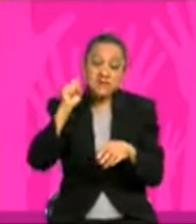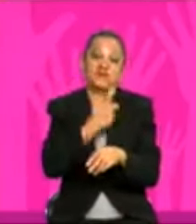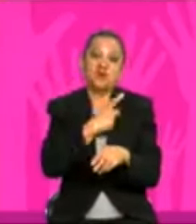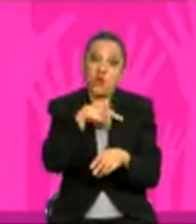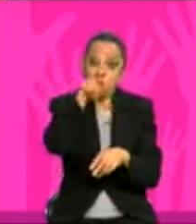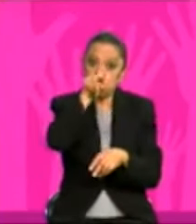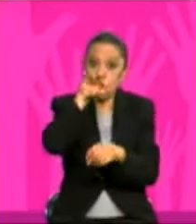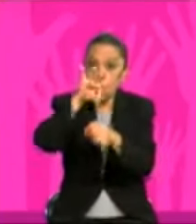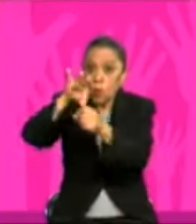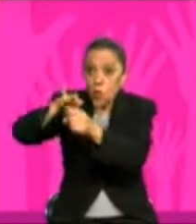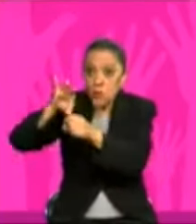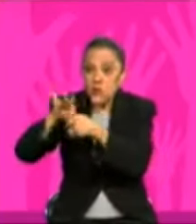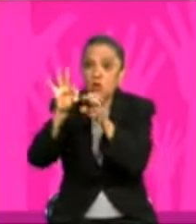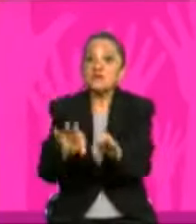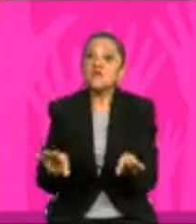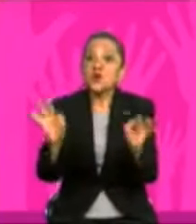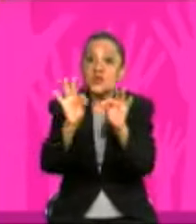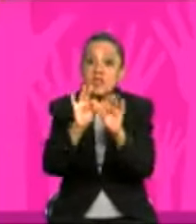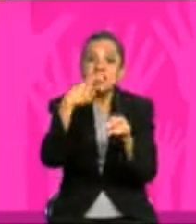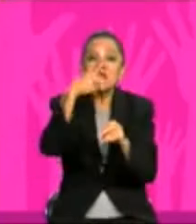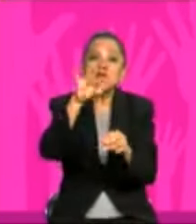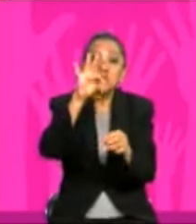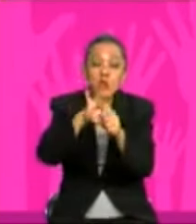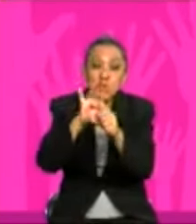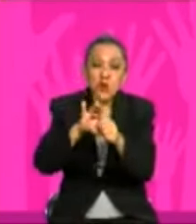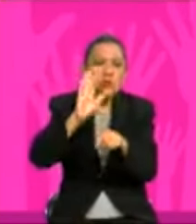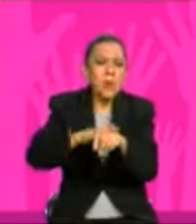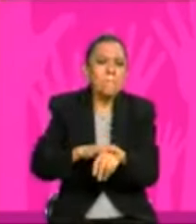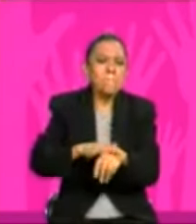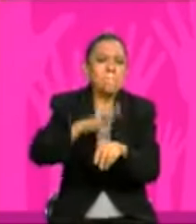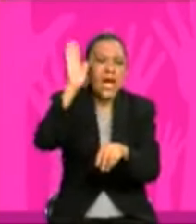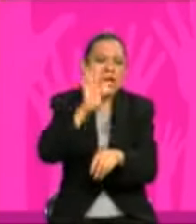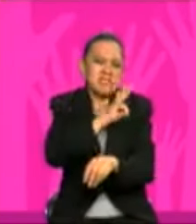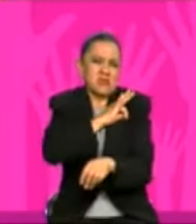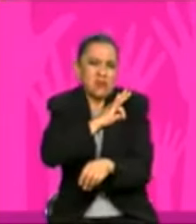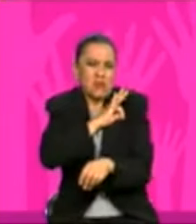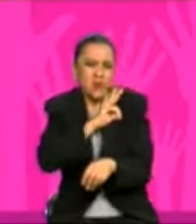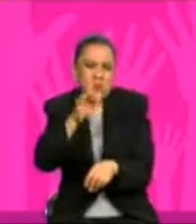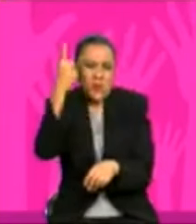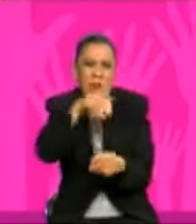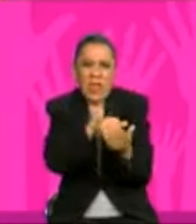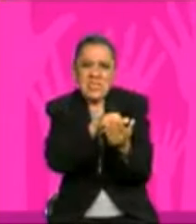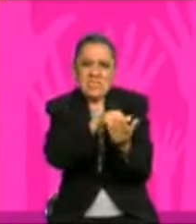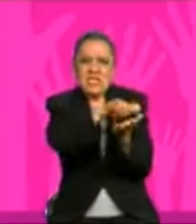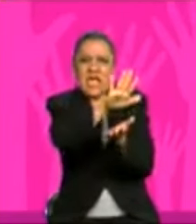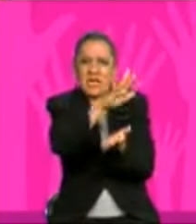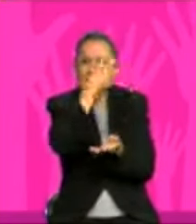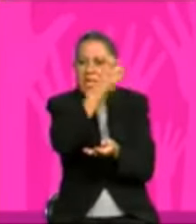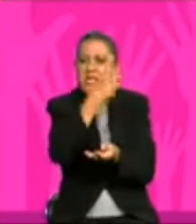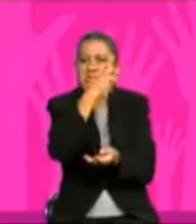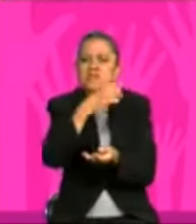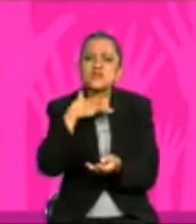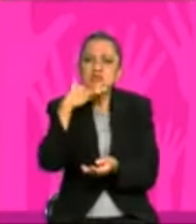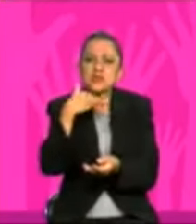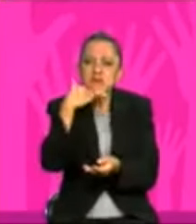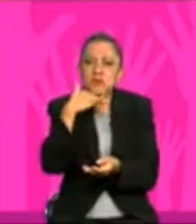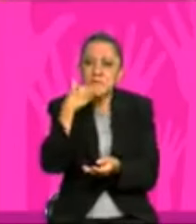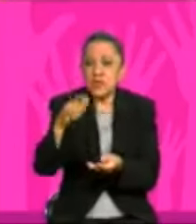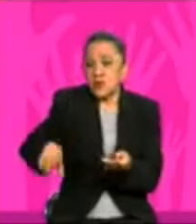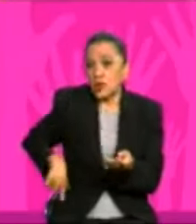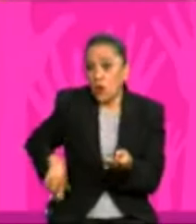es muy importante, porque tu voto es el arma más poderosa que tienes para sacar a estos corruptos del gobierno que tanto